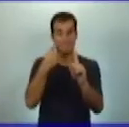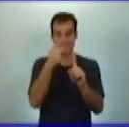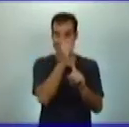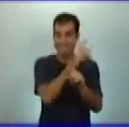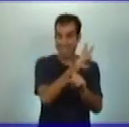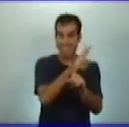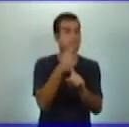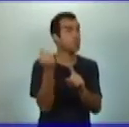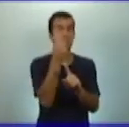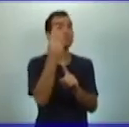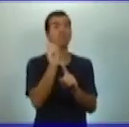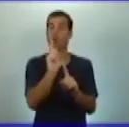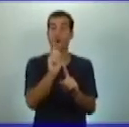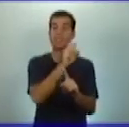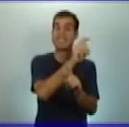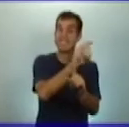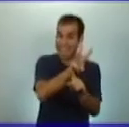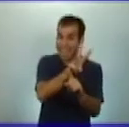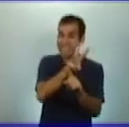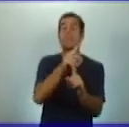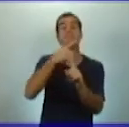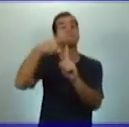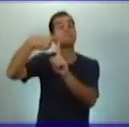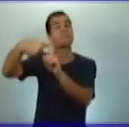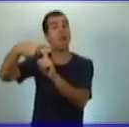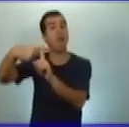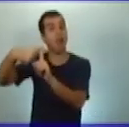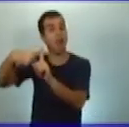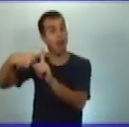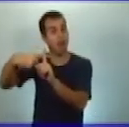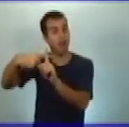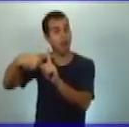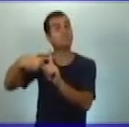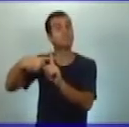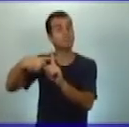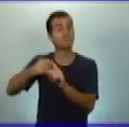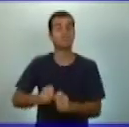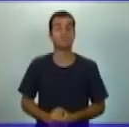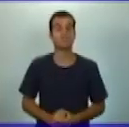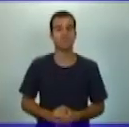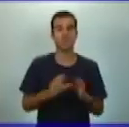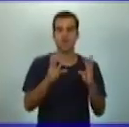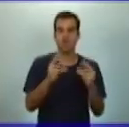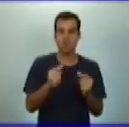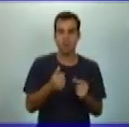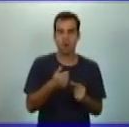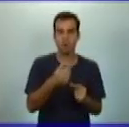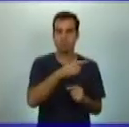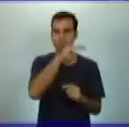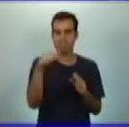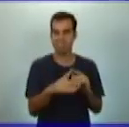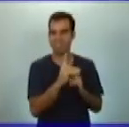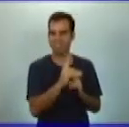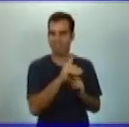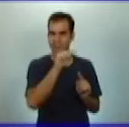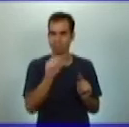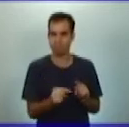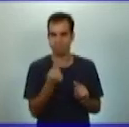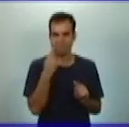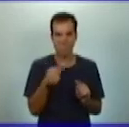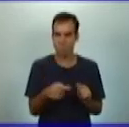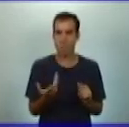carga del núcleo. ¿Cuál será su número atómico? Por supuesto, su número atómico